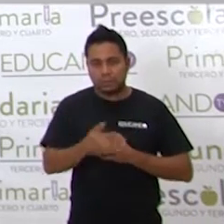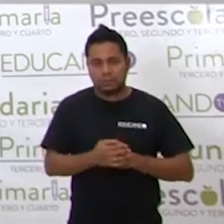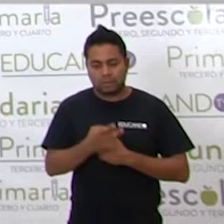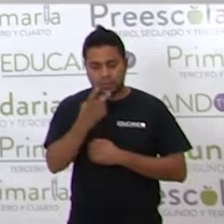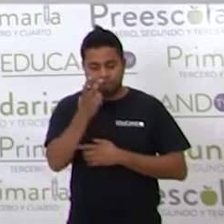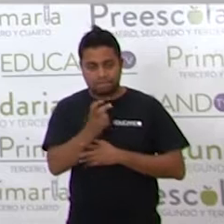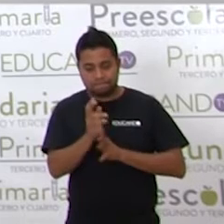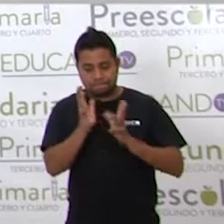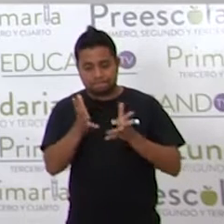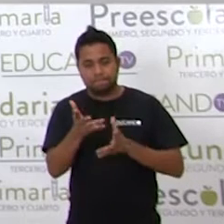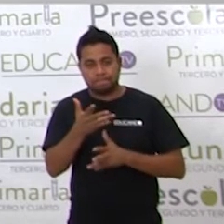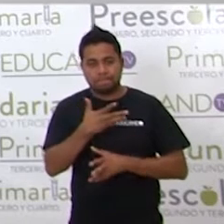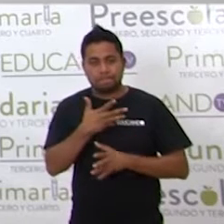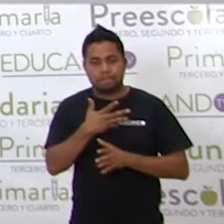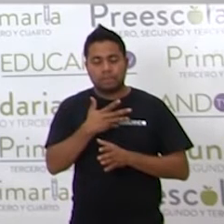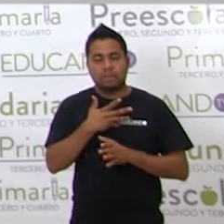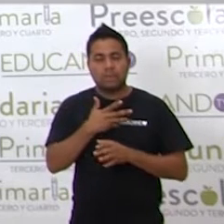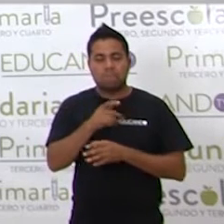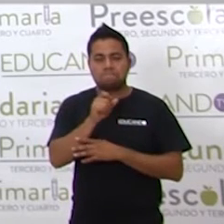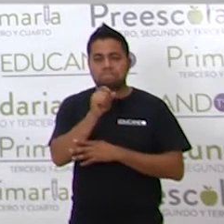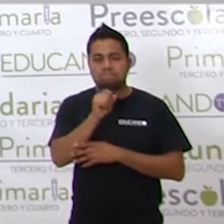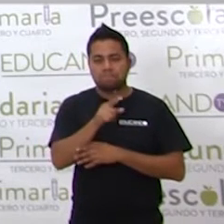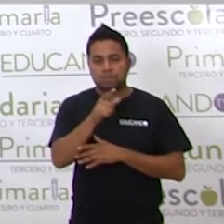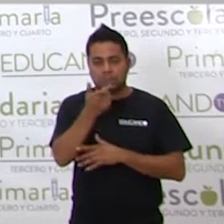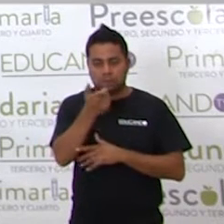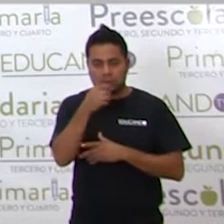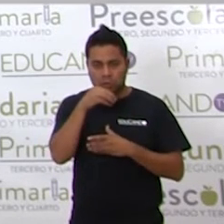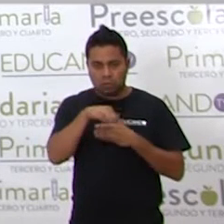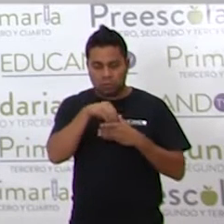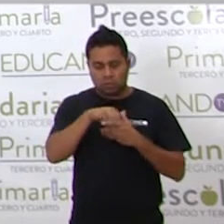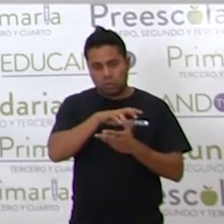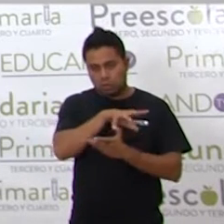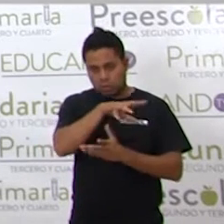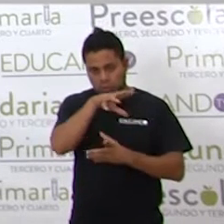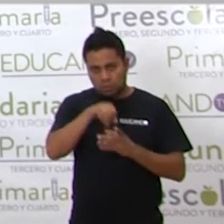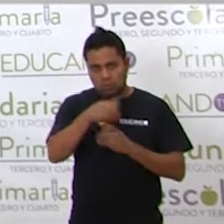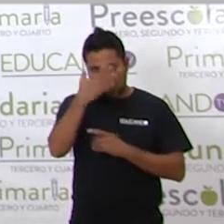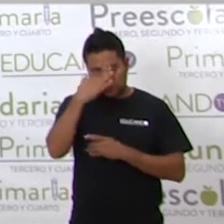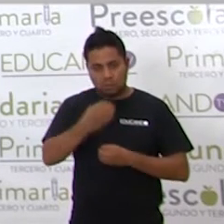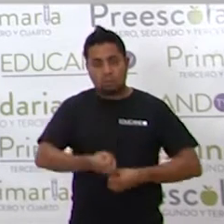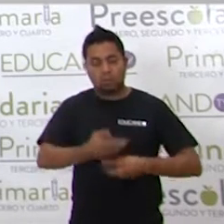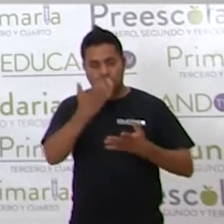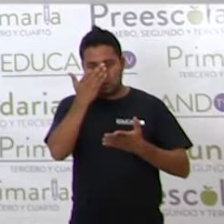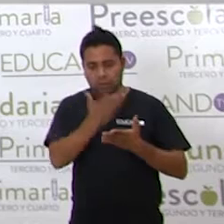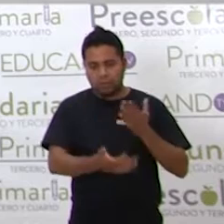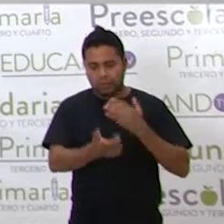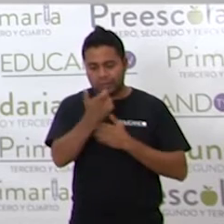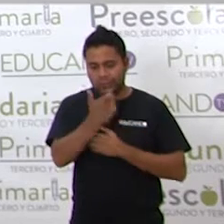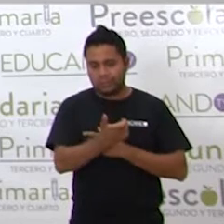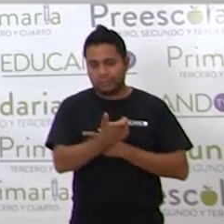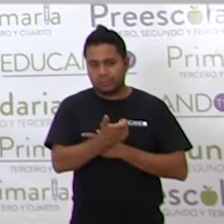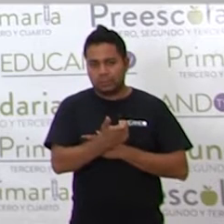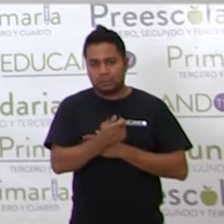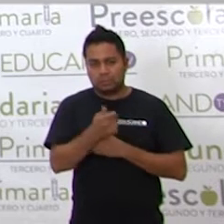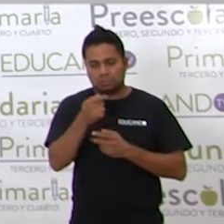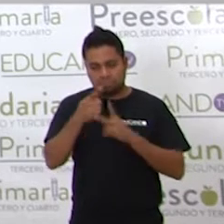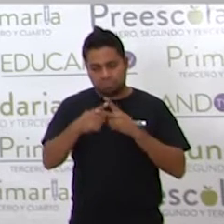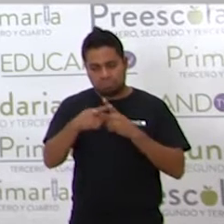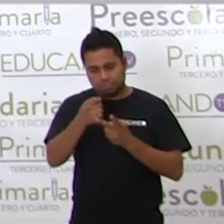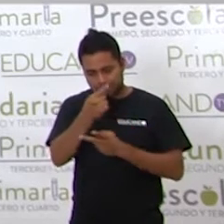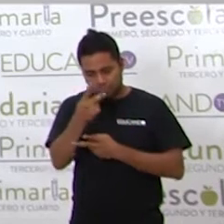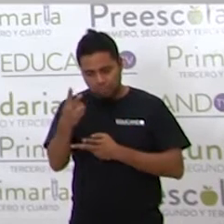Aquí sí ya tenemos la cantidad completa. O aquí sí ya sabemos cuánto le falta a Luis. Y contamos, por